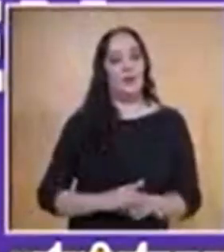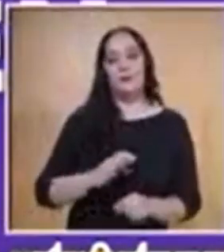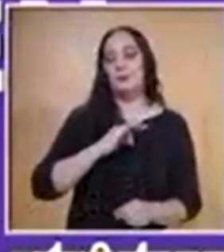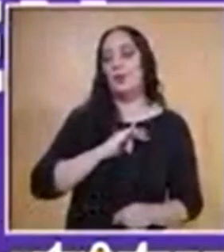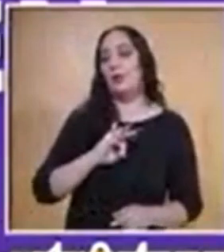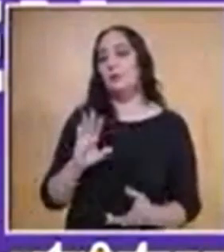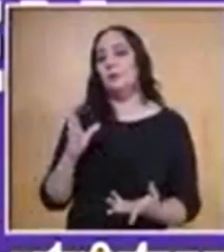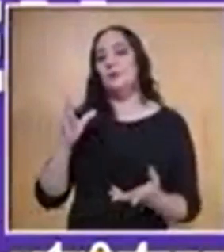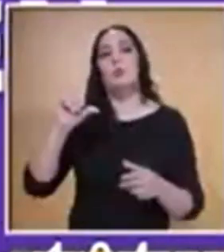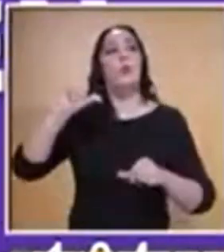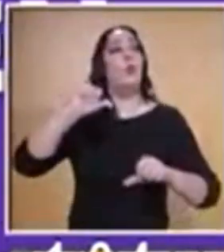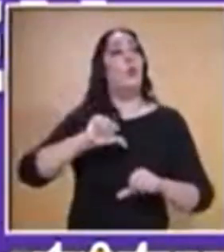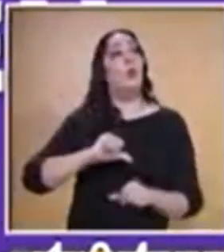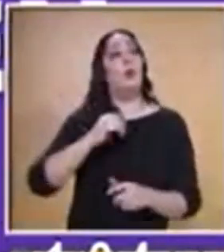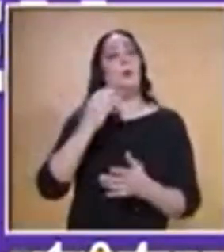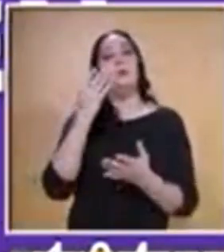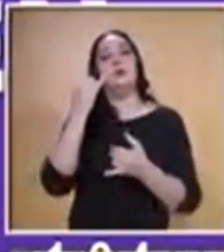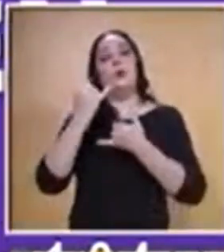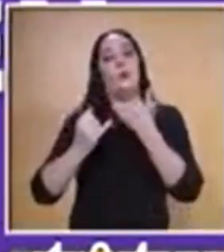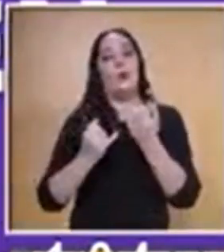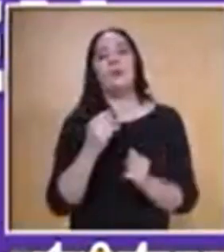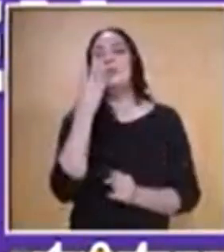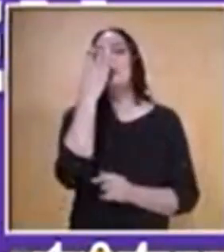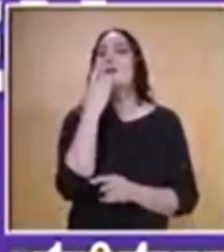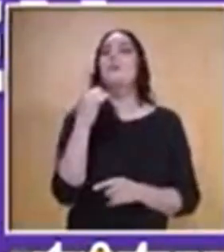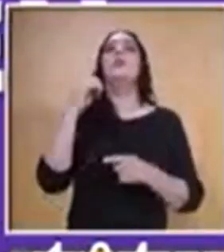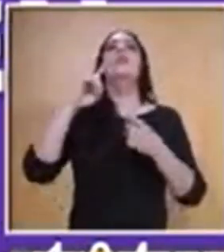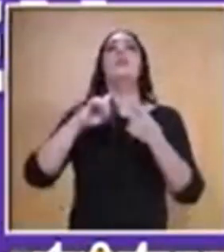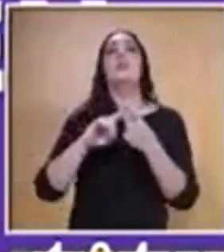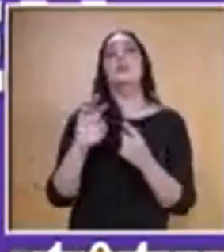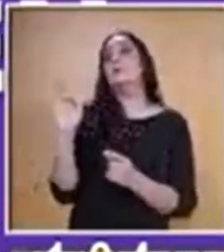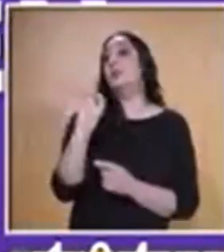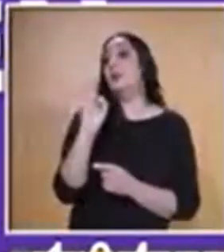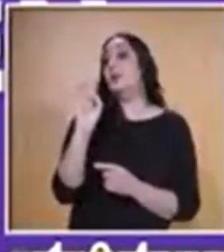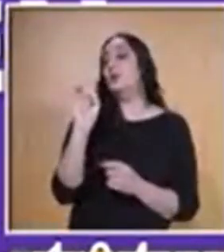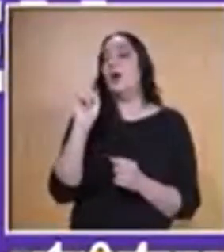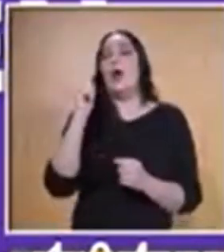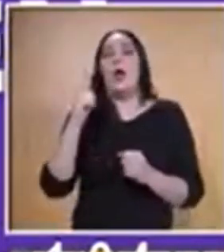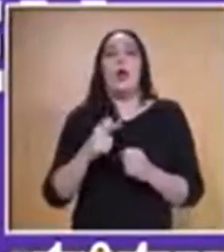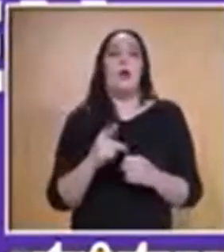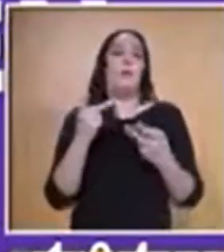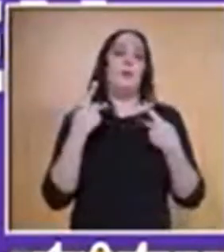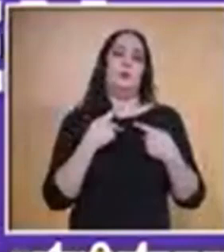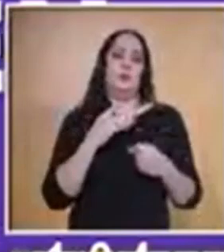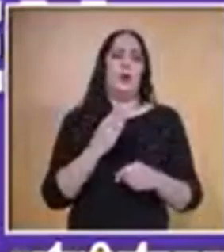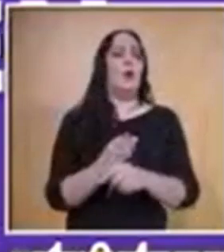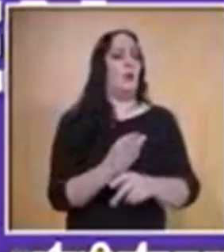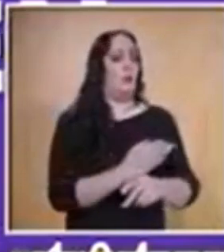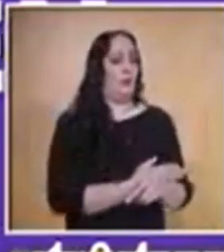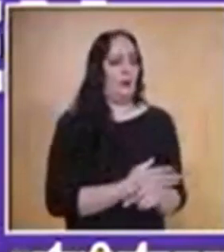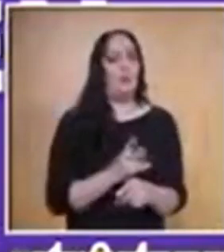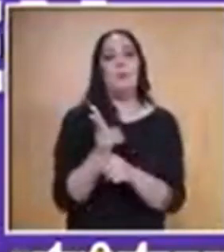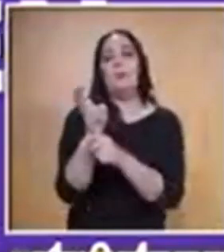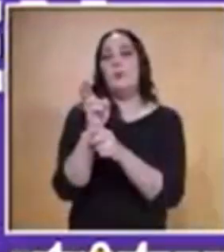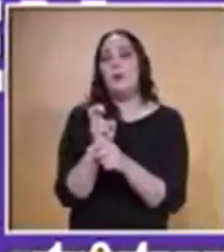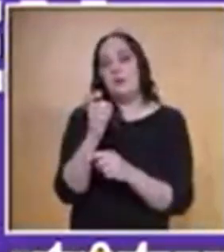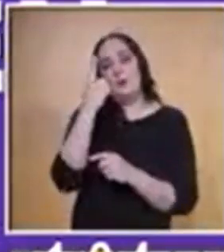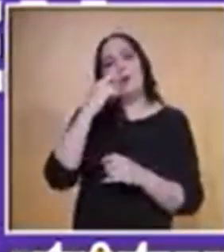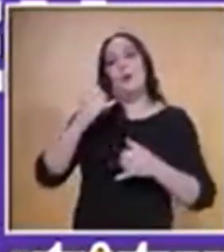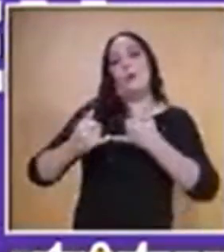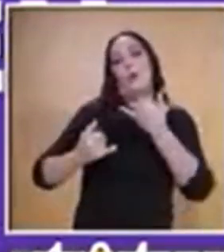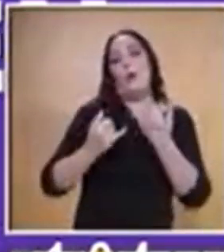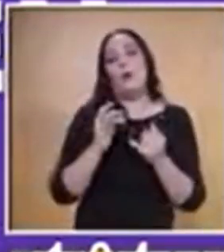vamos a jugar al Adivina Quién. Si hay alguien en casa que te esté acompañando, invítalo a jugar porque seguramente los personajes célebres con